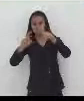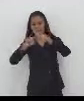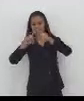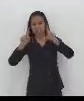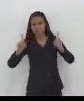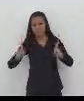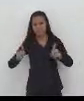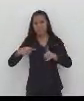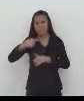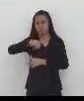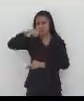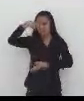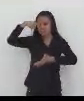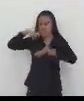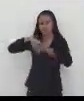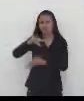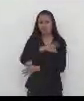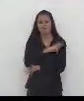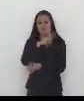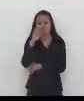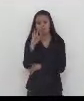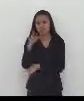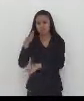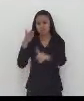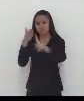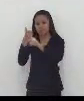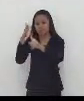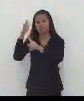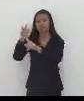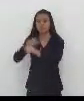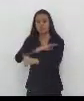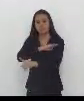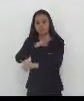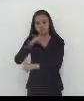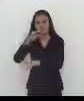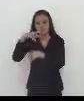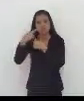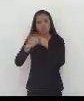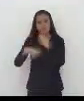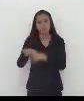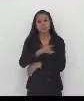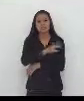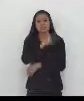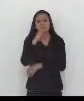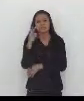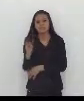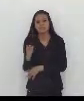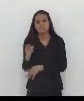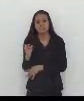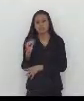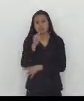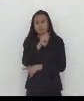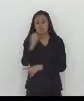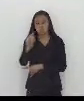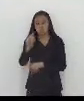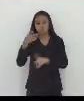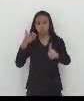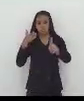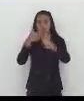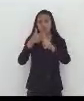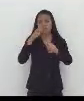poder, es lograrlo, es arriesgarte, es hacer lo que tú quieras de corazón.